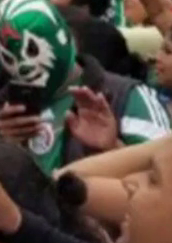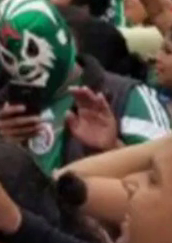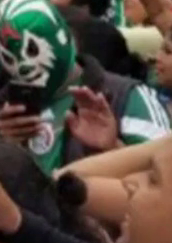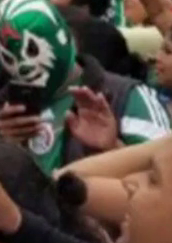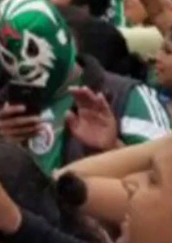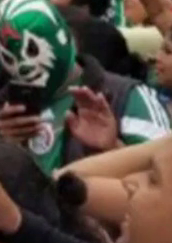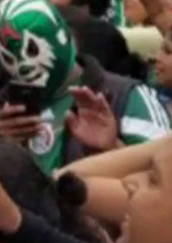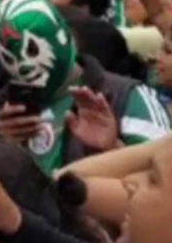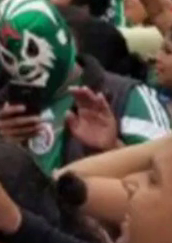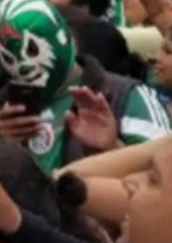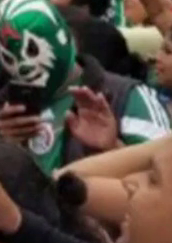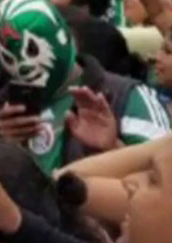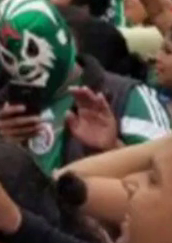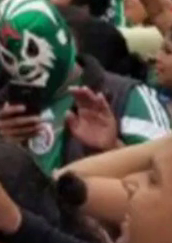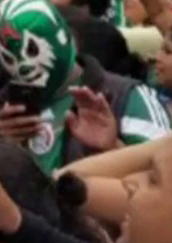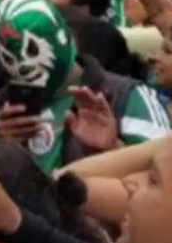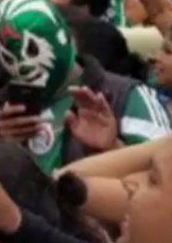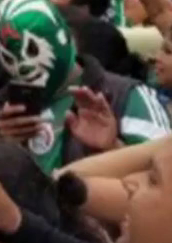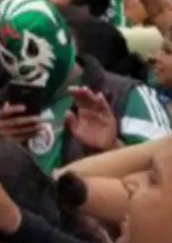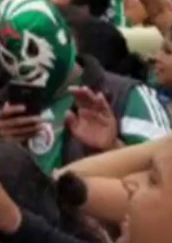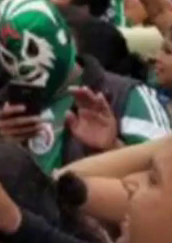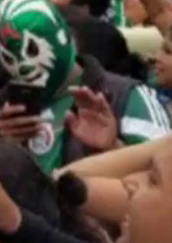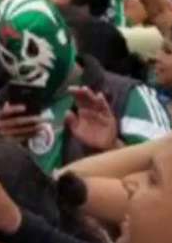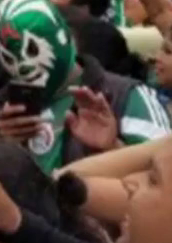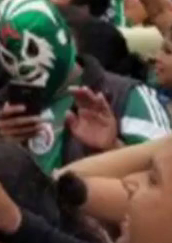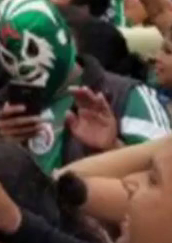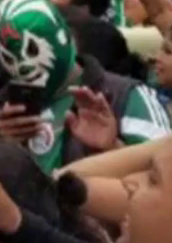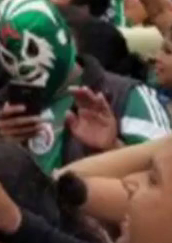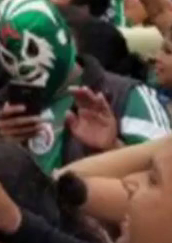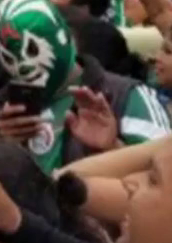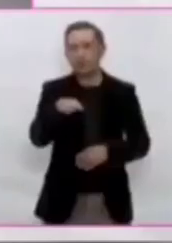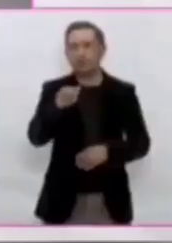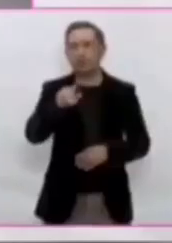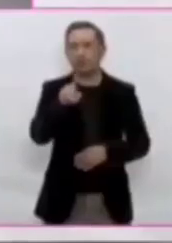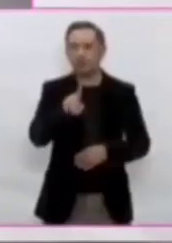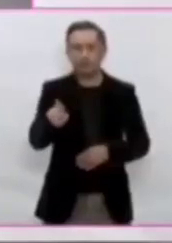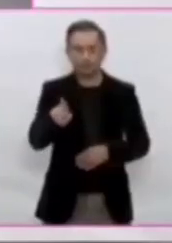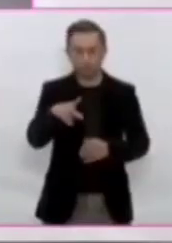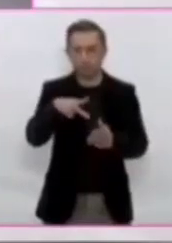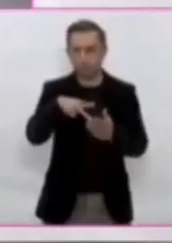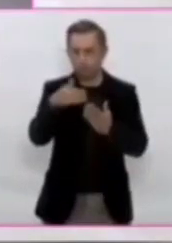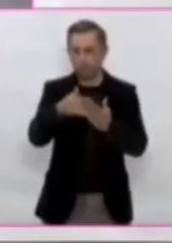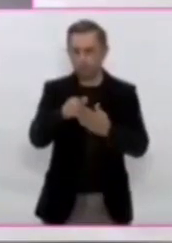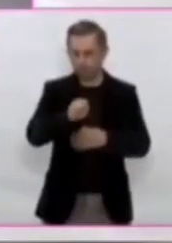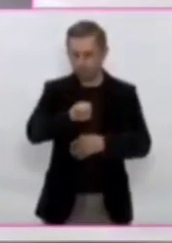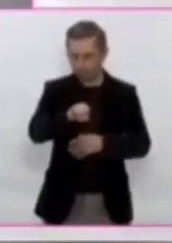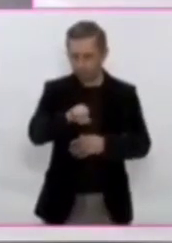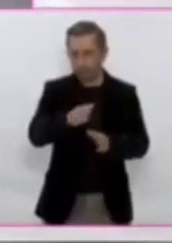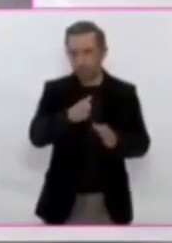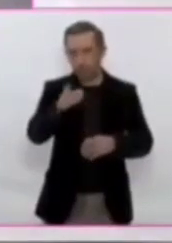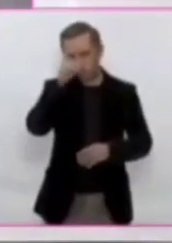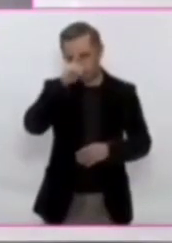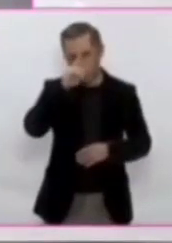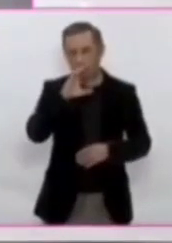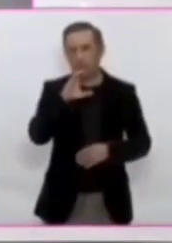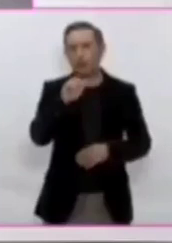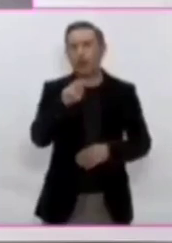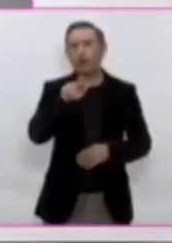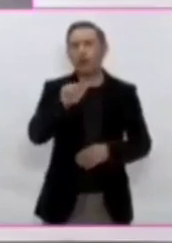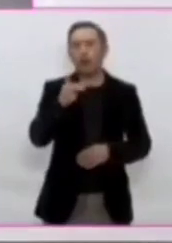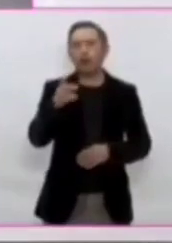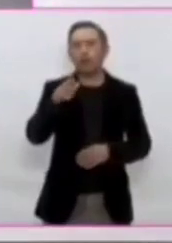contra. Consejero Martín Faz. Con el proyecto. Consejera Carla Humphrey.